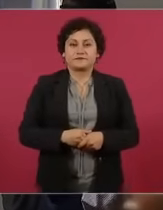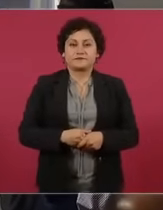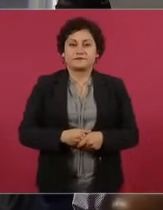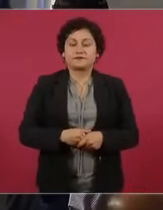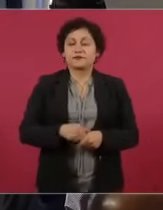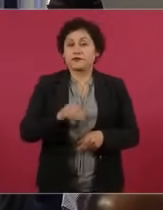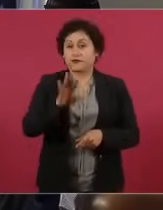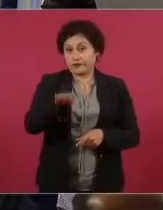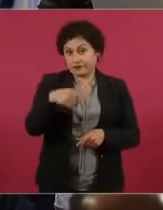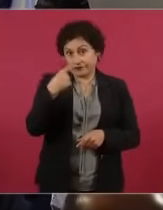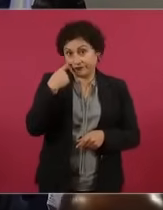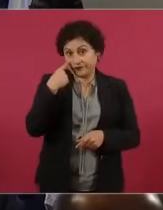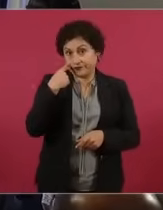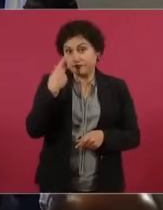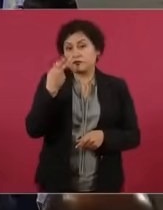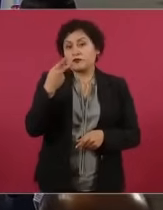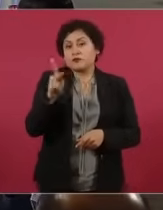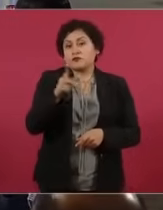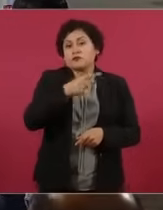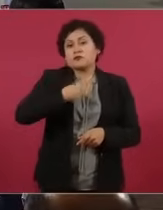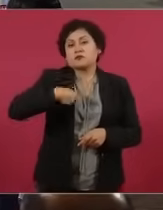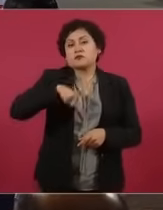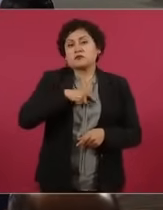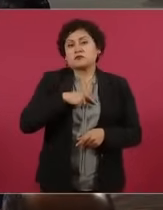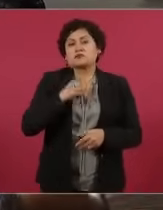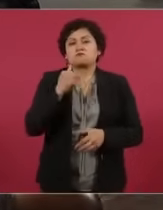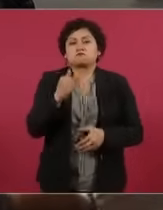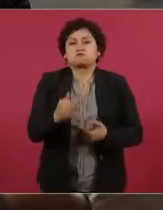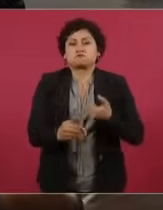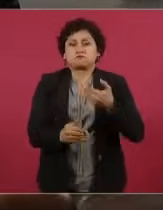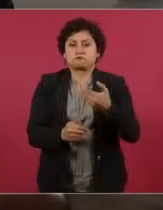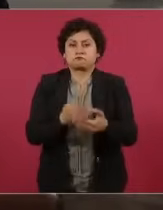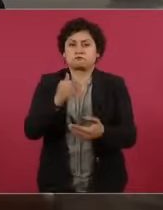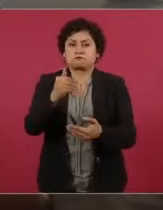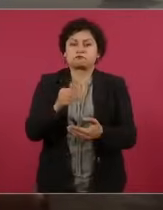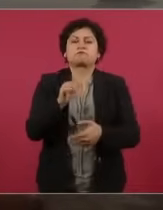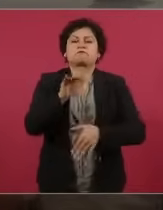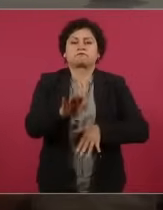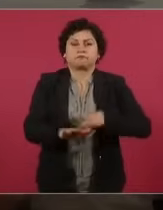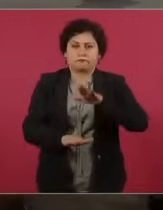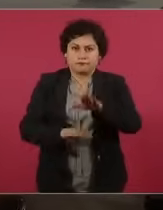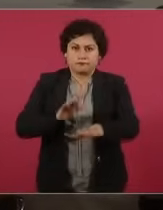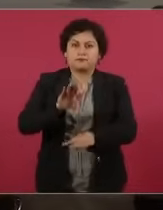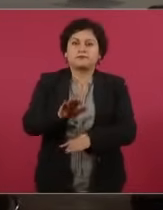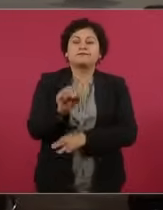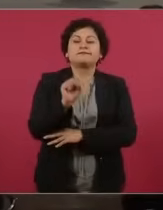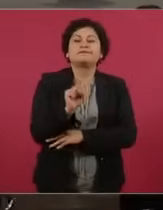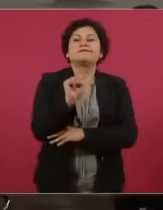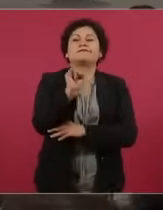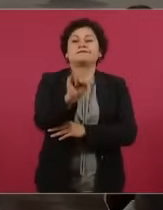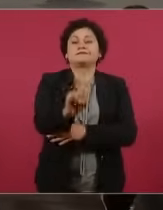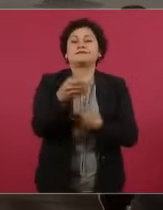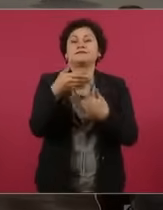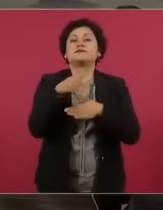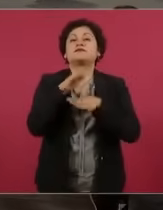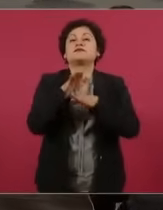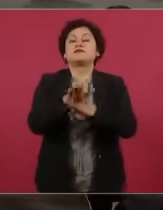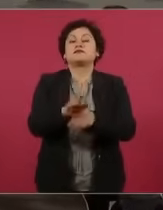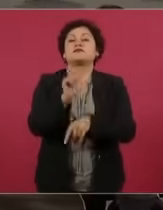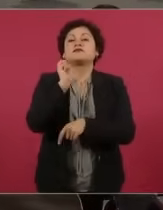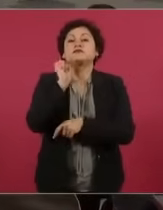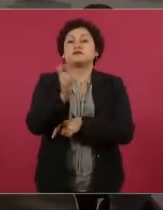Pero vamos avanzando en el combate a